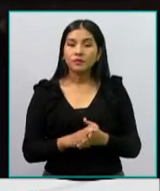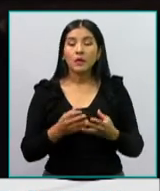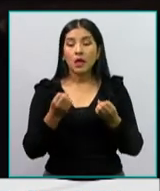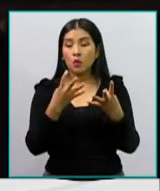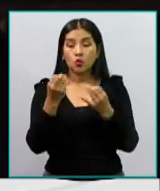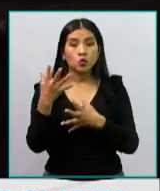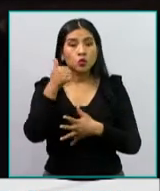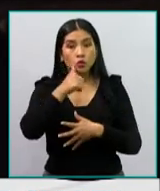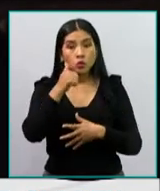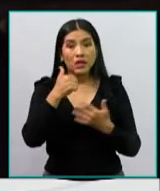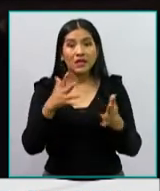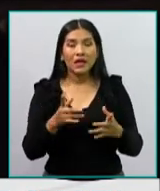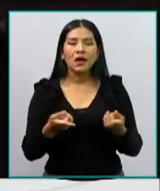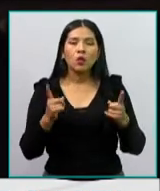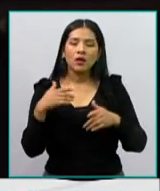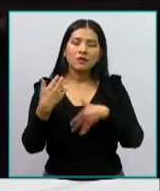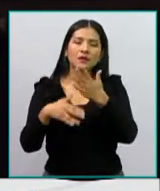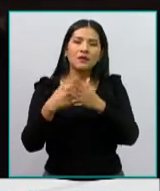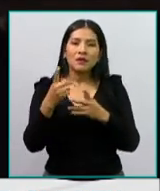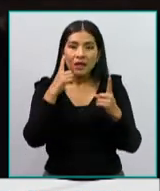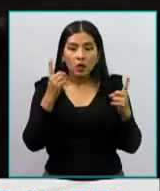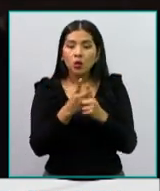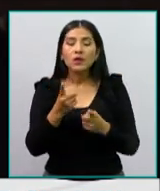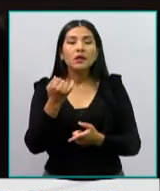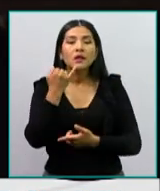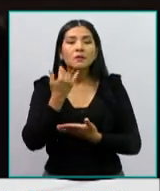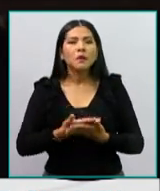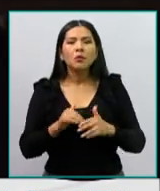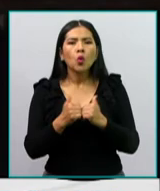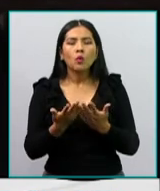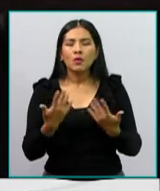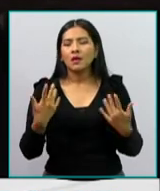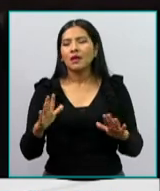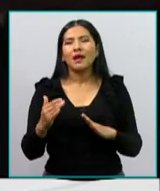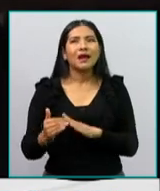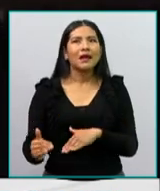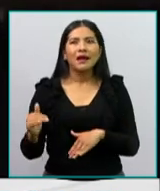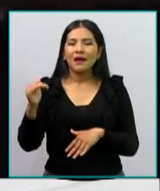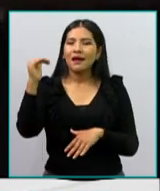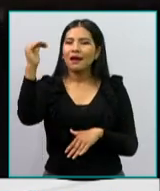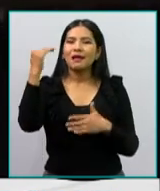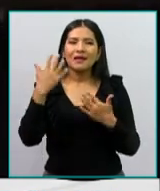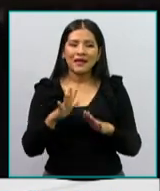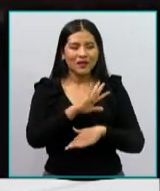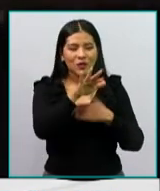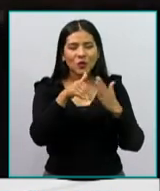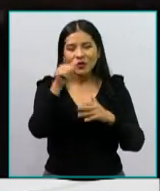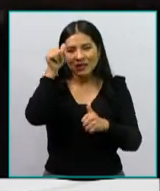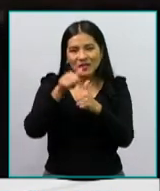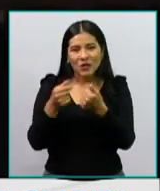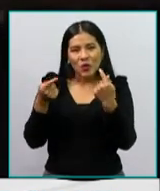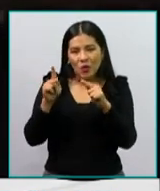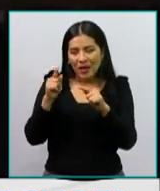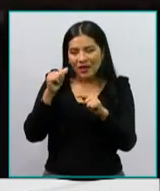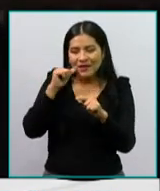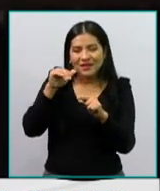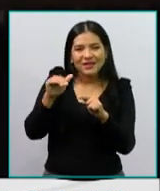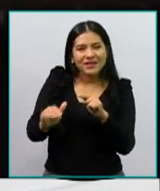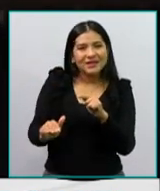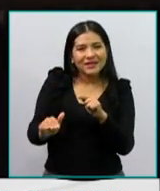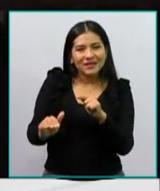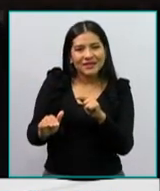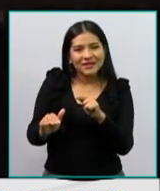dicen, cuando me encuentro, y la Clarita, ya pues ya es grande, les digo, ¿no? Pero la recuerdan chiquitita.